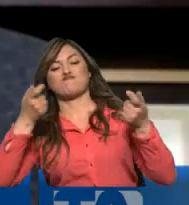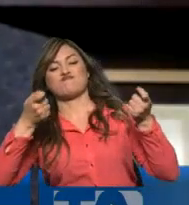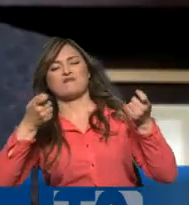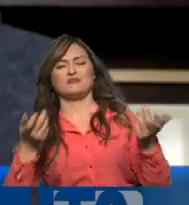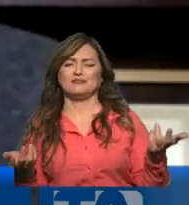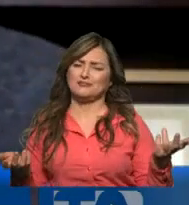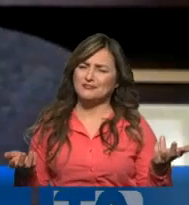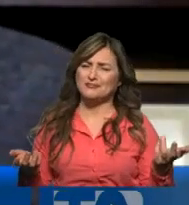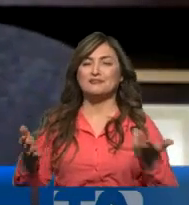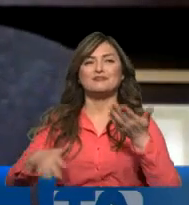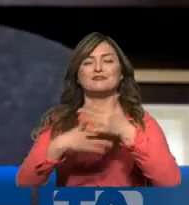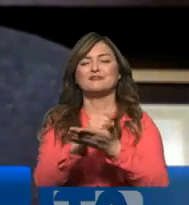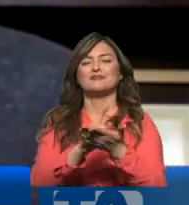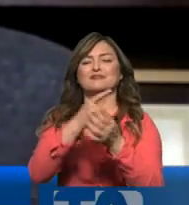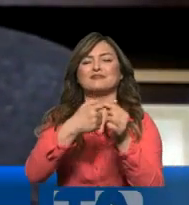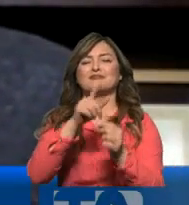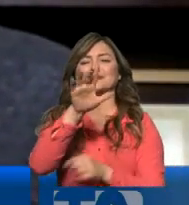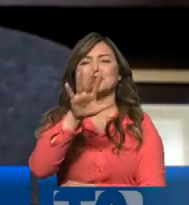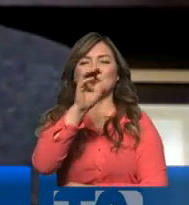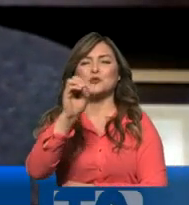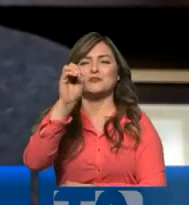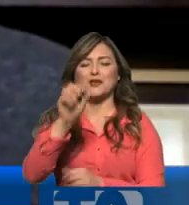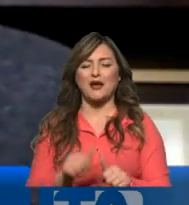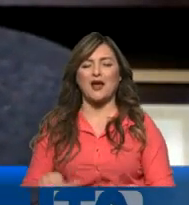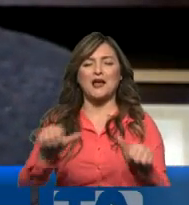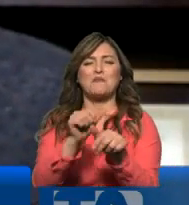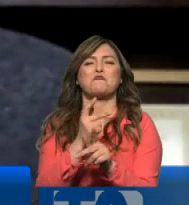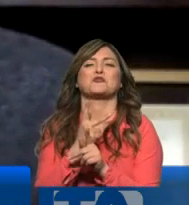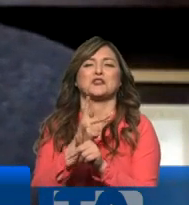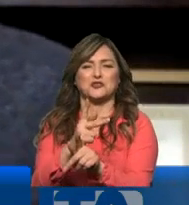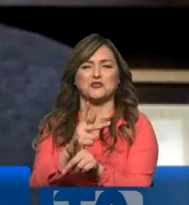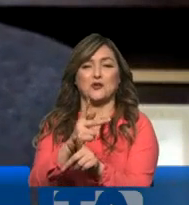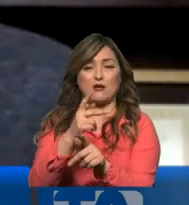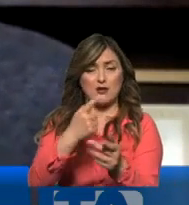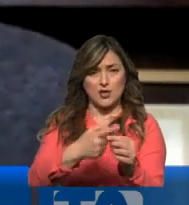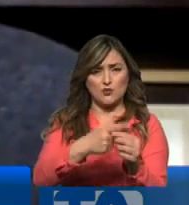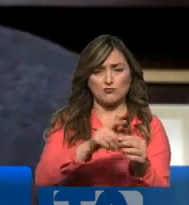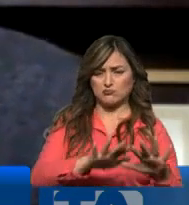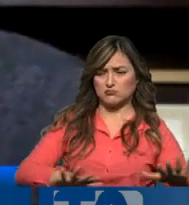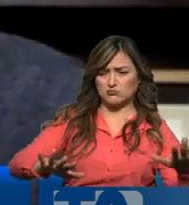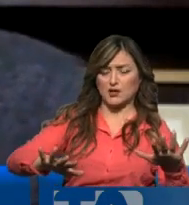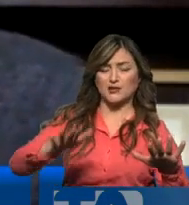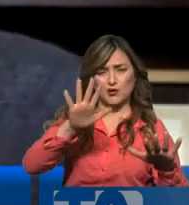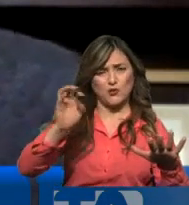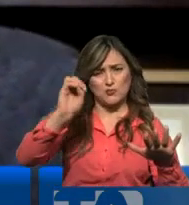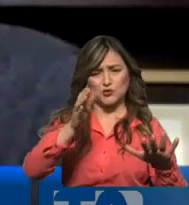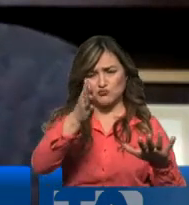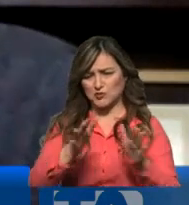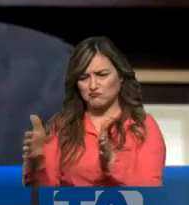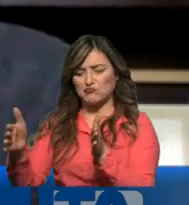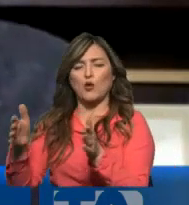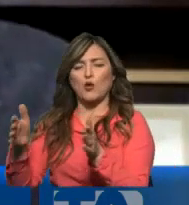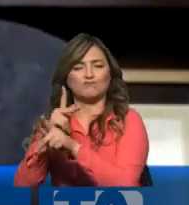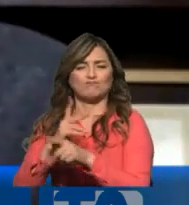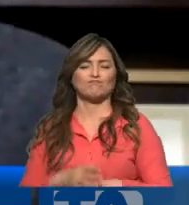que el 50% es básicamente área protegida. Eso, como patrimonio natural, necesita un